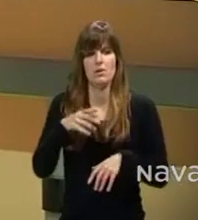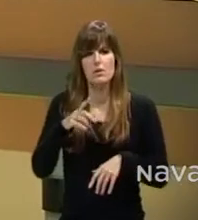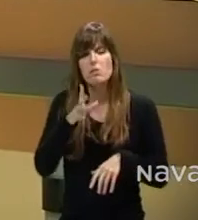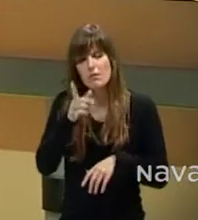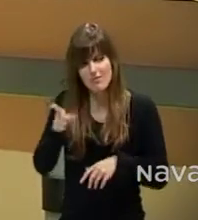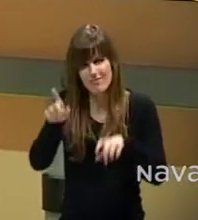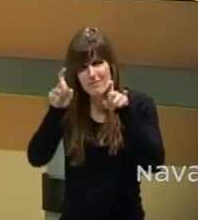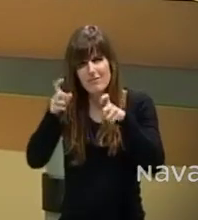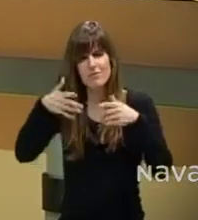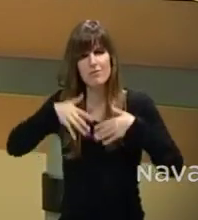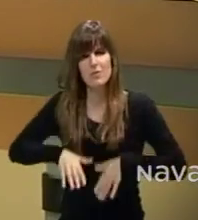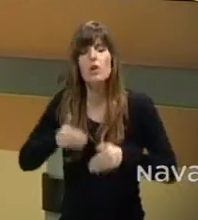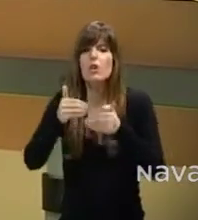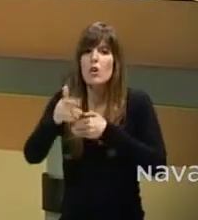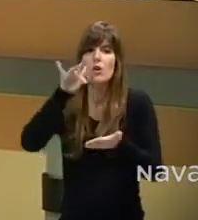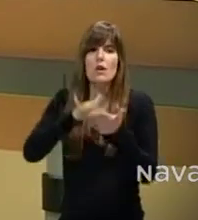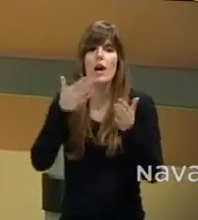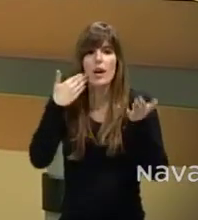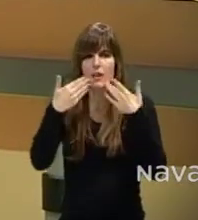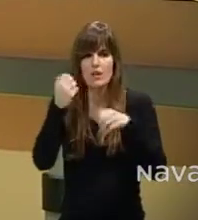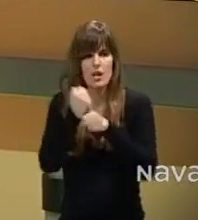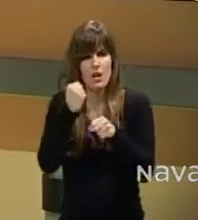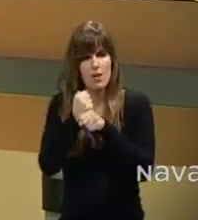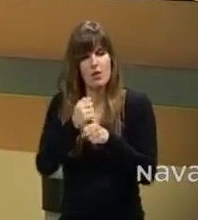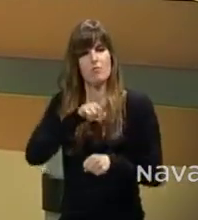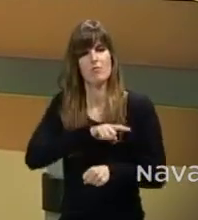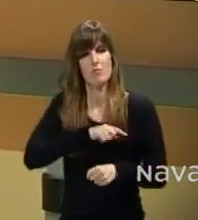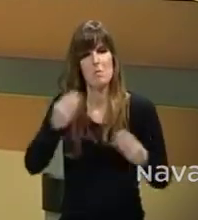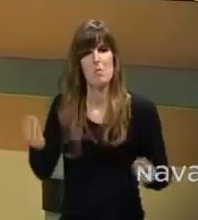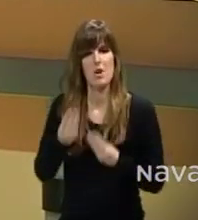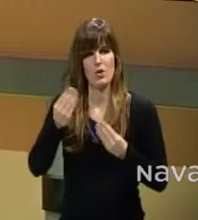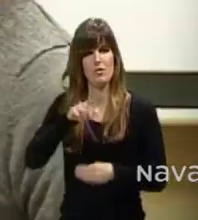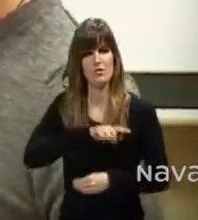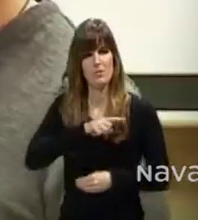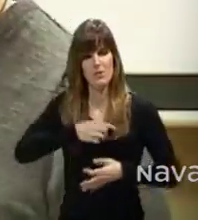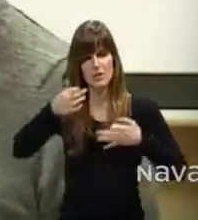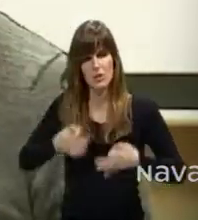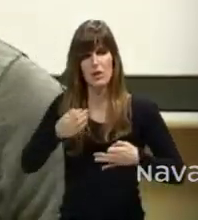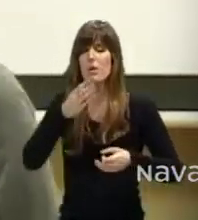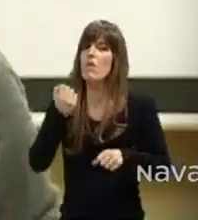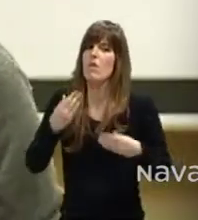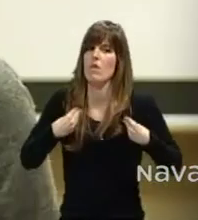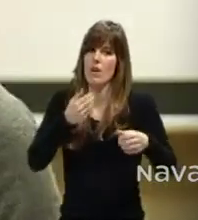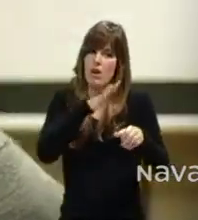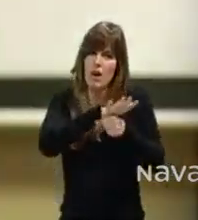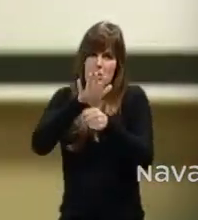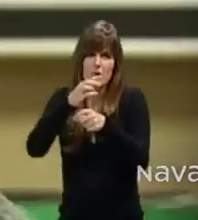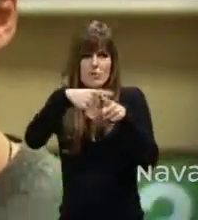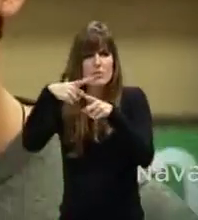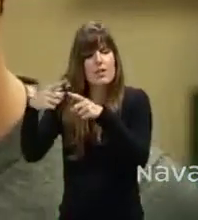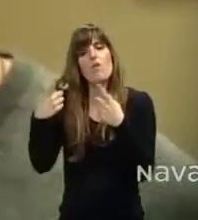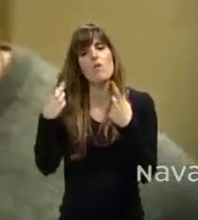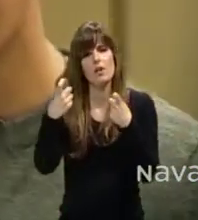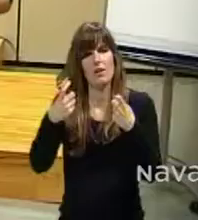optar a entrevistas de trabajo, a procesos de selección, a saber comunicarse en cualquier ámbito de vida. Nosotros nos dedicamos a gestionar torneos de debate